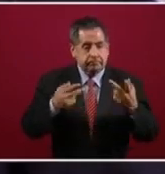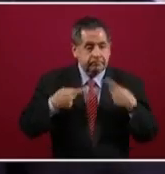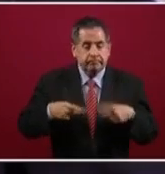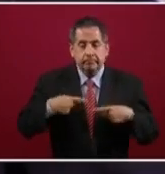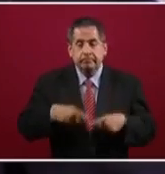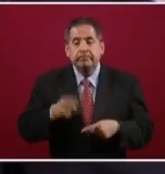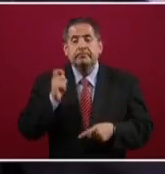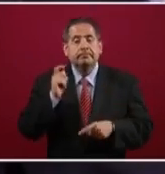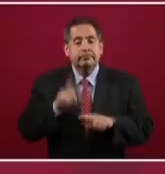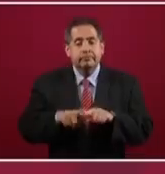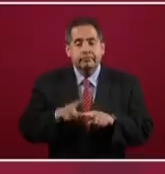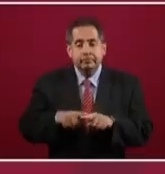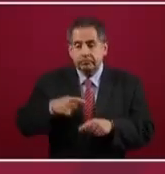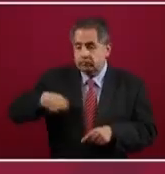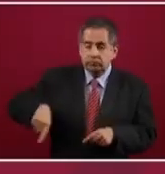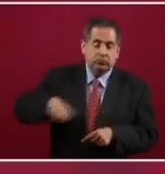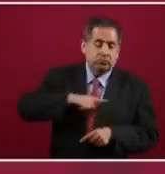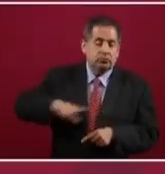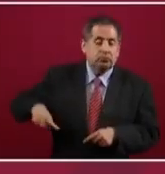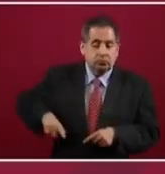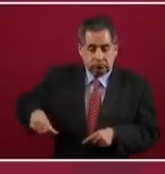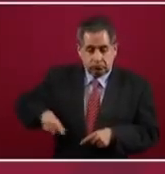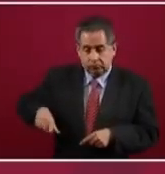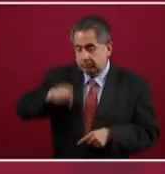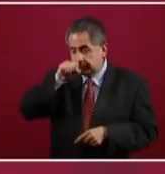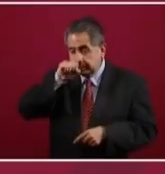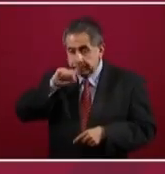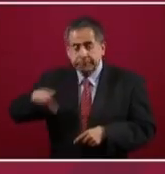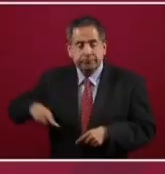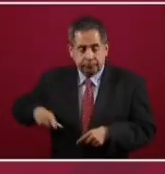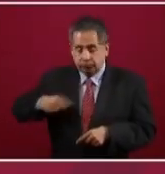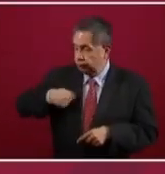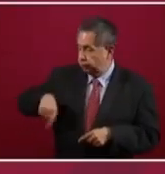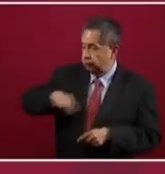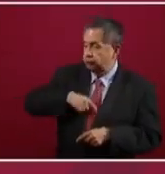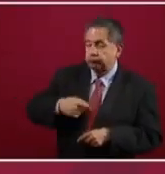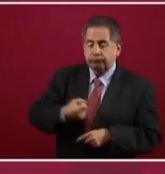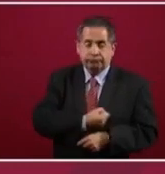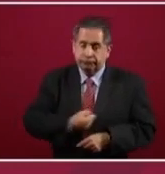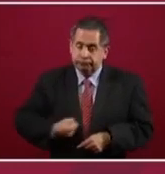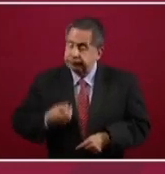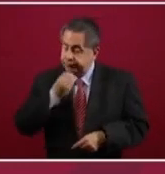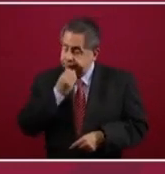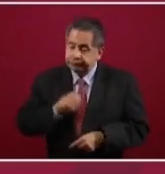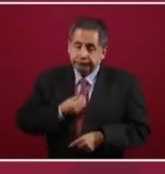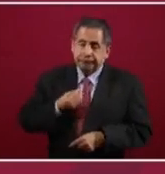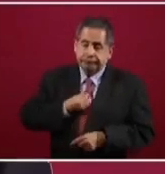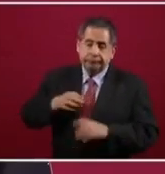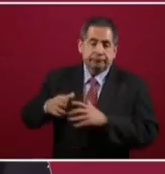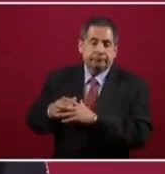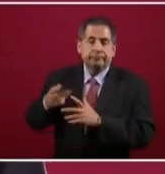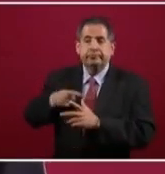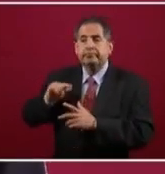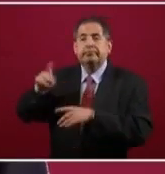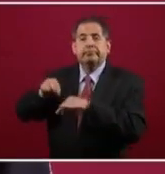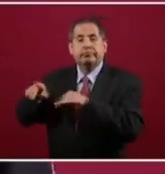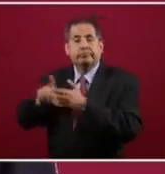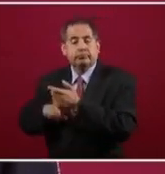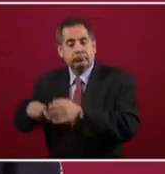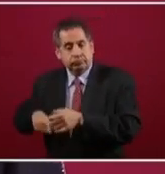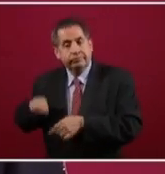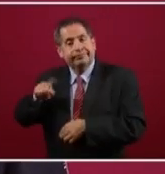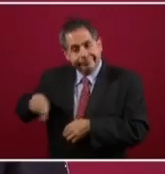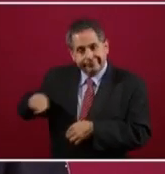cinturón, nos estamos apretando el cinturón los servidores públicos del